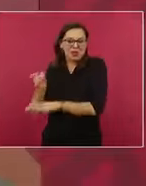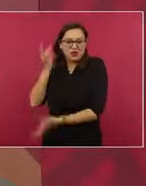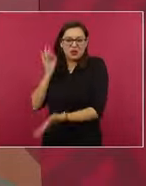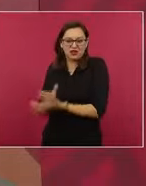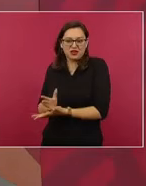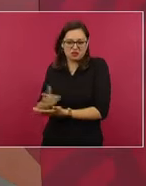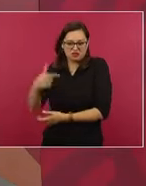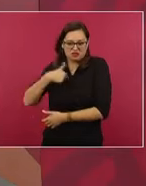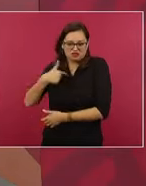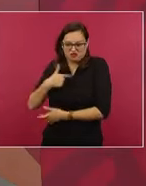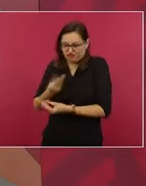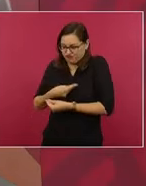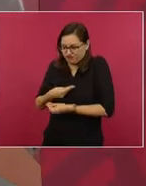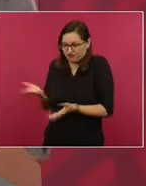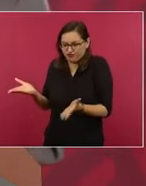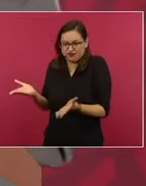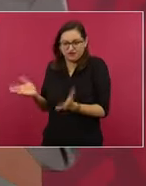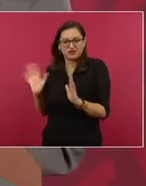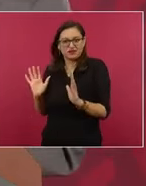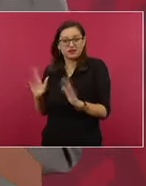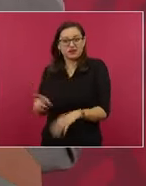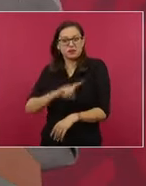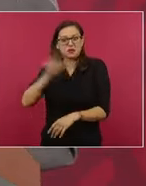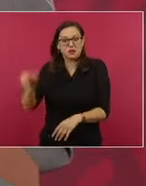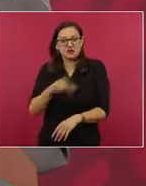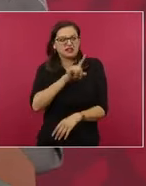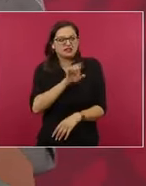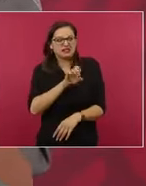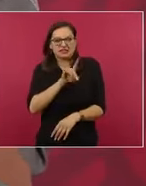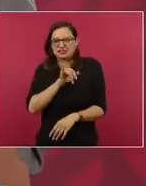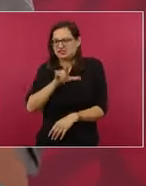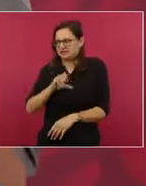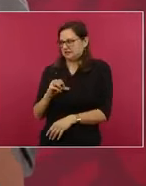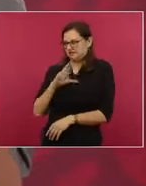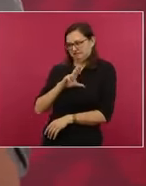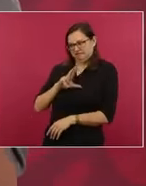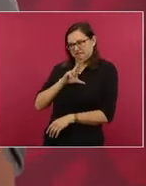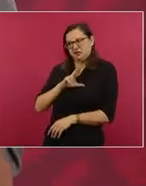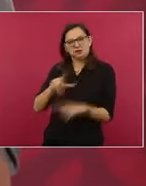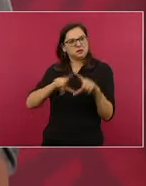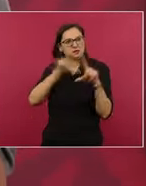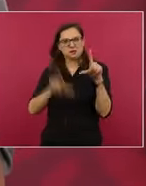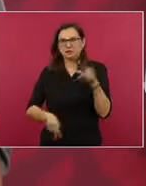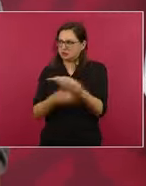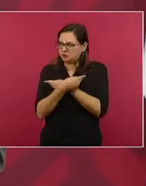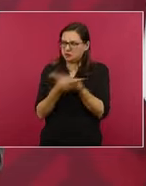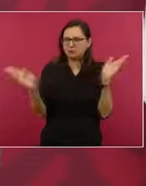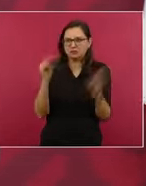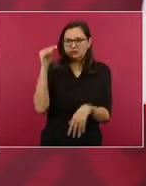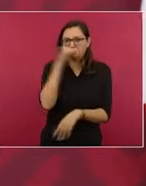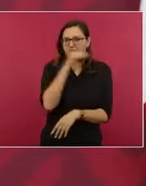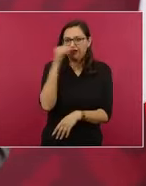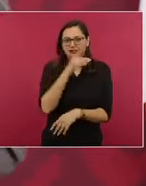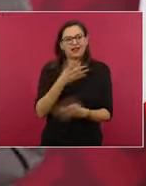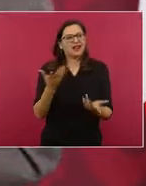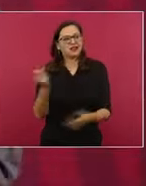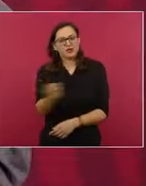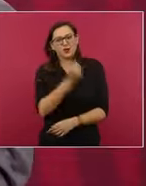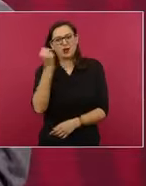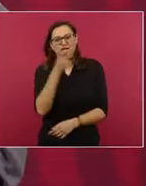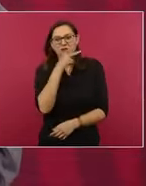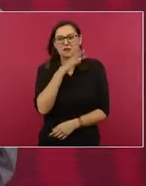ya los padres de familia no tienen que comprar los libros de secundaria. Entonces,